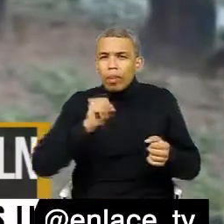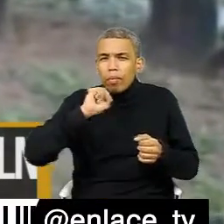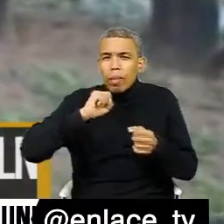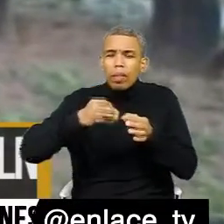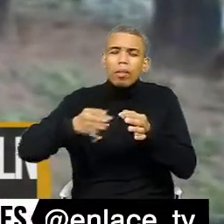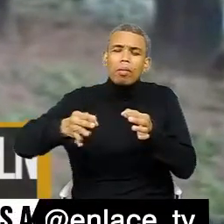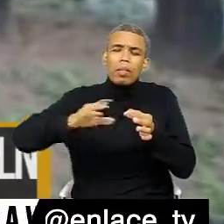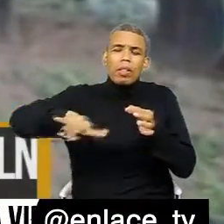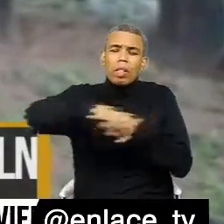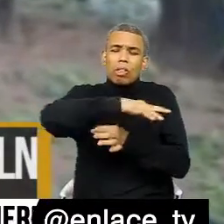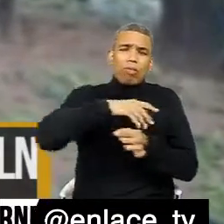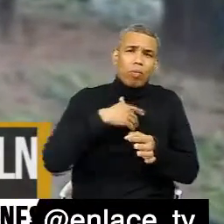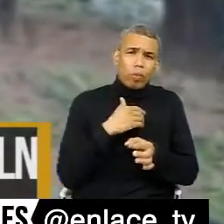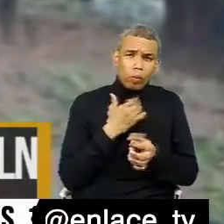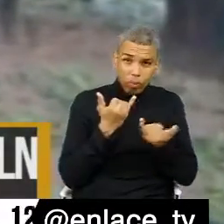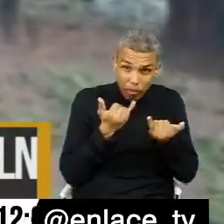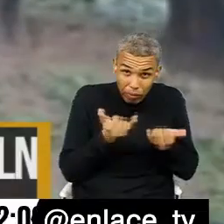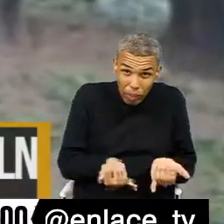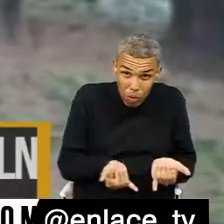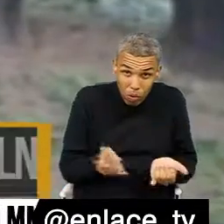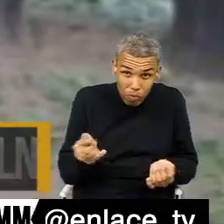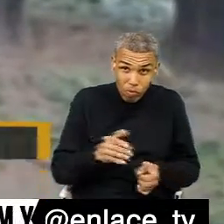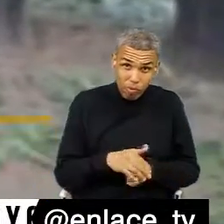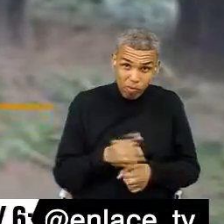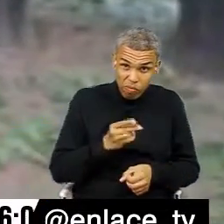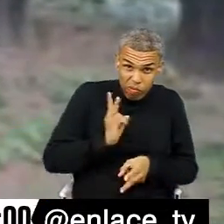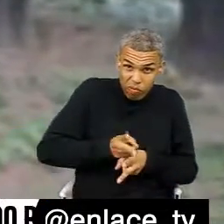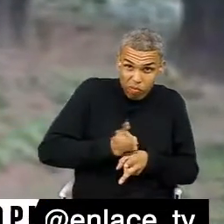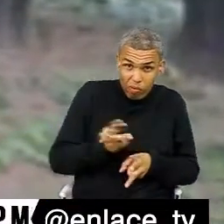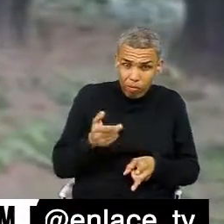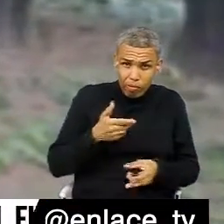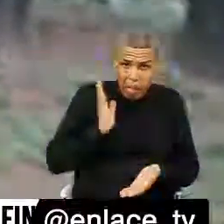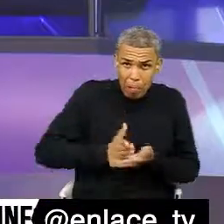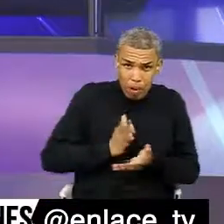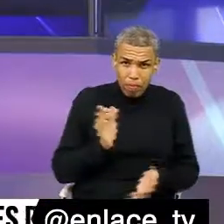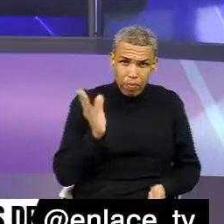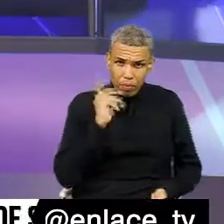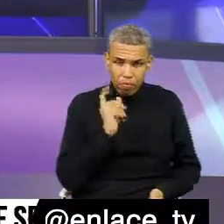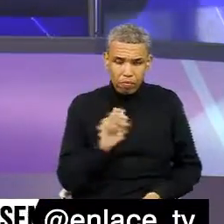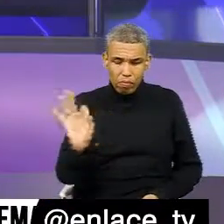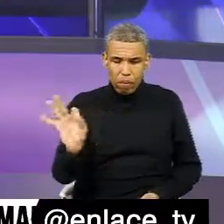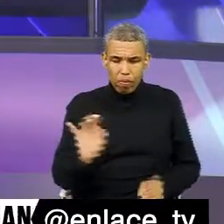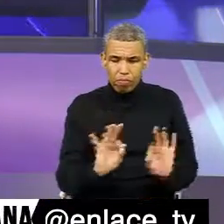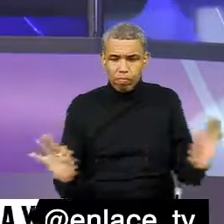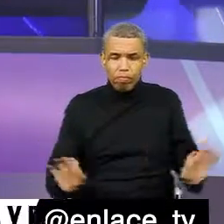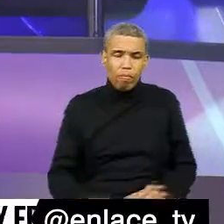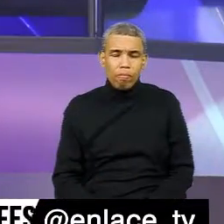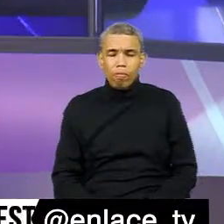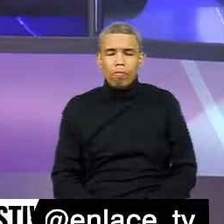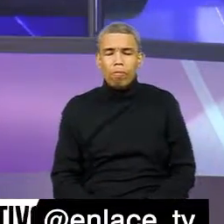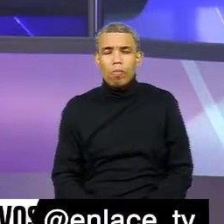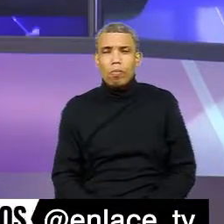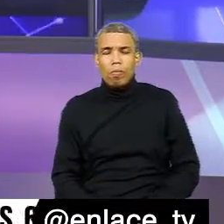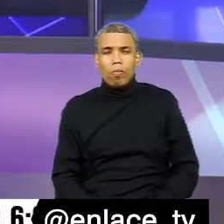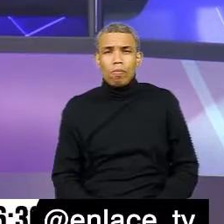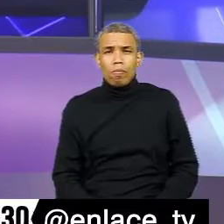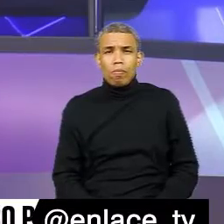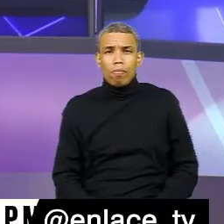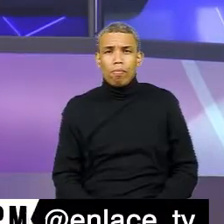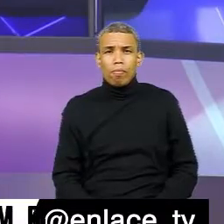registrado situaciones que pongan en riesgo ni a la comunidad ni a los uniformados. En otras informaciones, el primer mandatario de